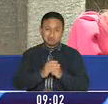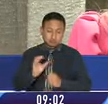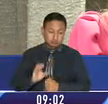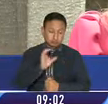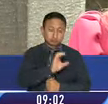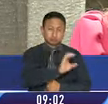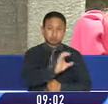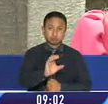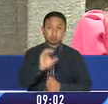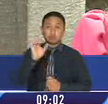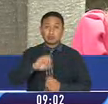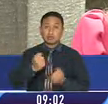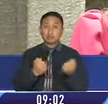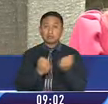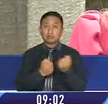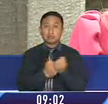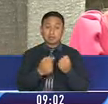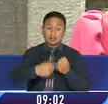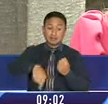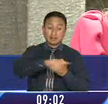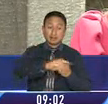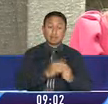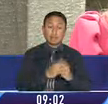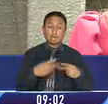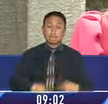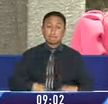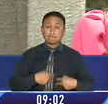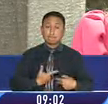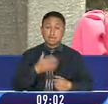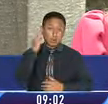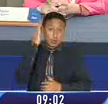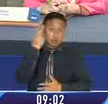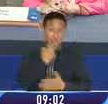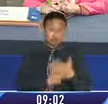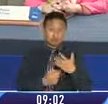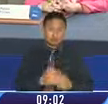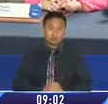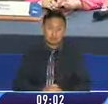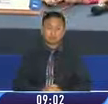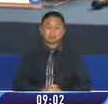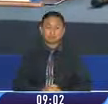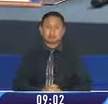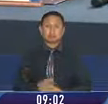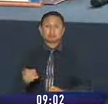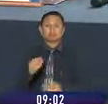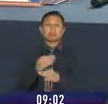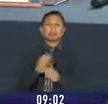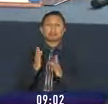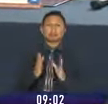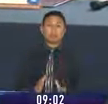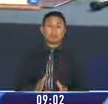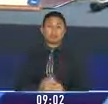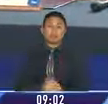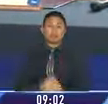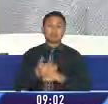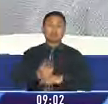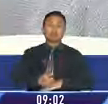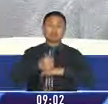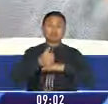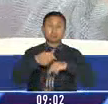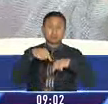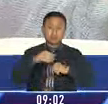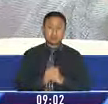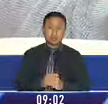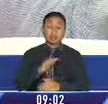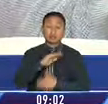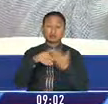para que poder garantizar la vida de las mujeres y de sus niños. A decir de los funcionarios, las autoridades realizarán